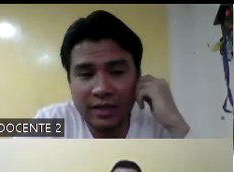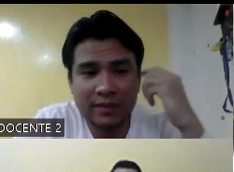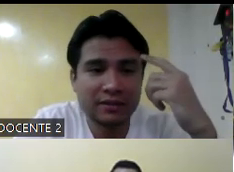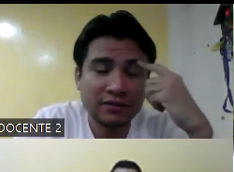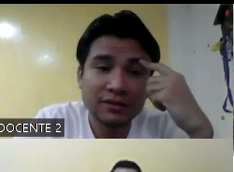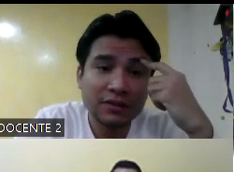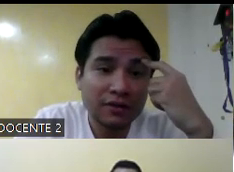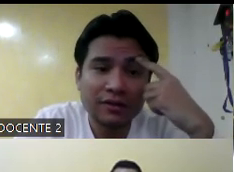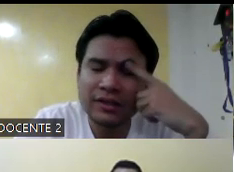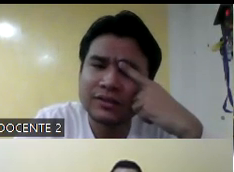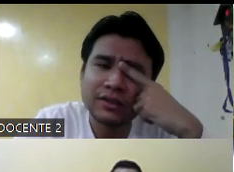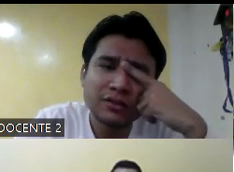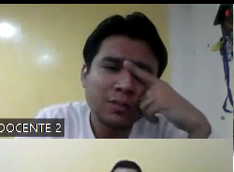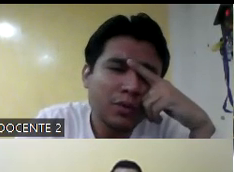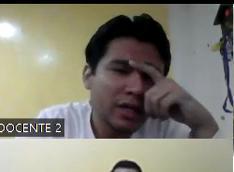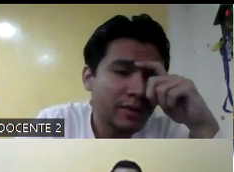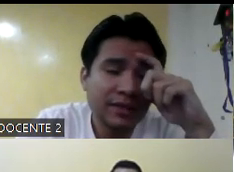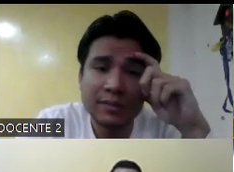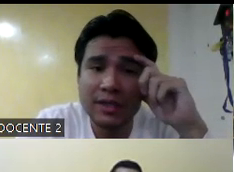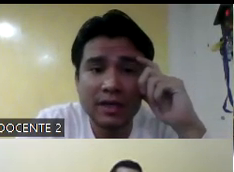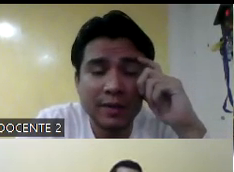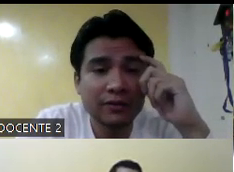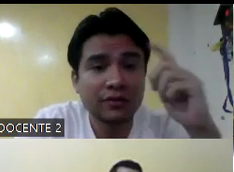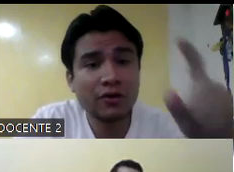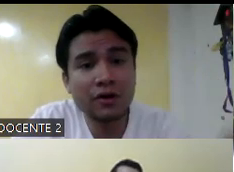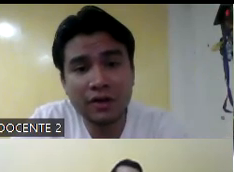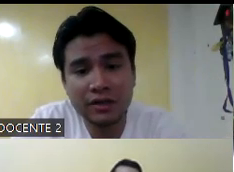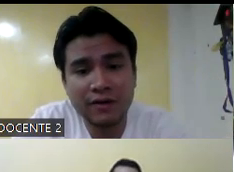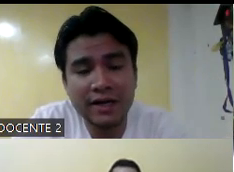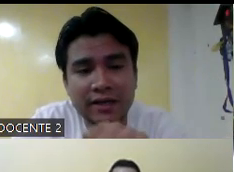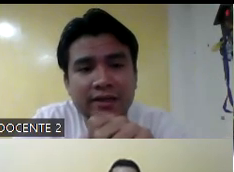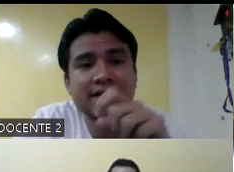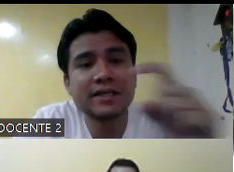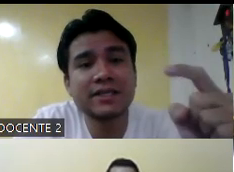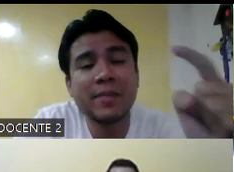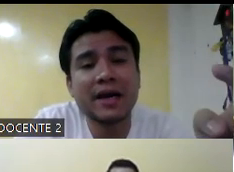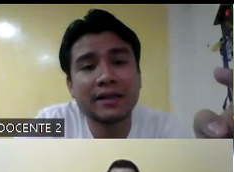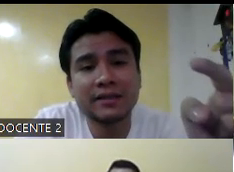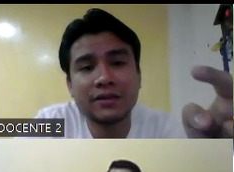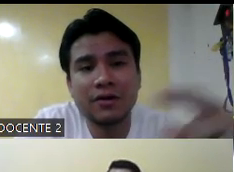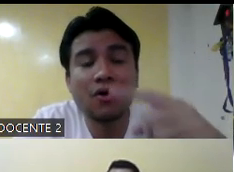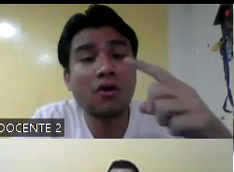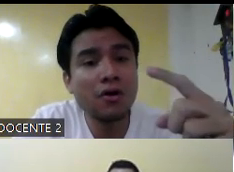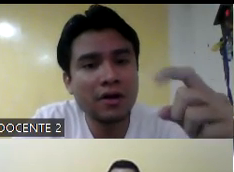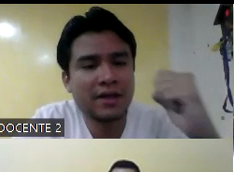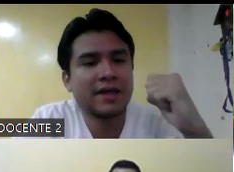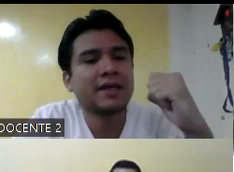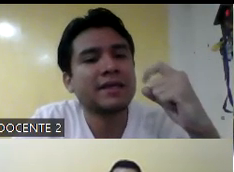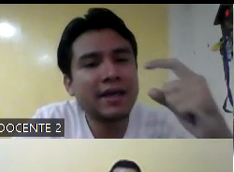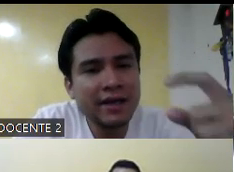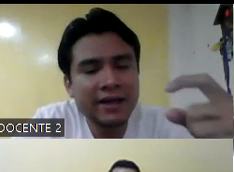se les llama. Son psicológicos. Ellos no pueden vivir sin medicamento. O lo que dijo alguien, quieren llamar la atención